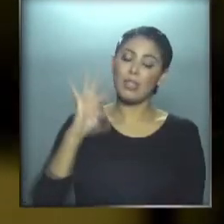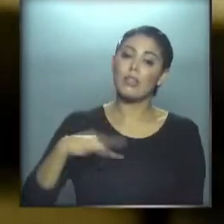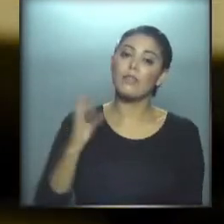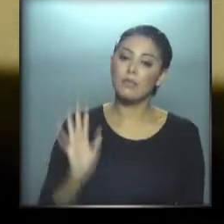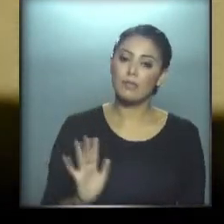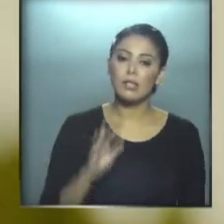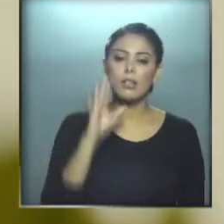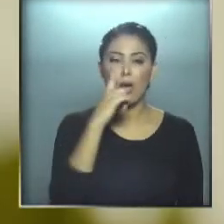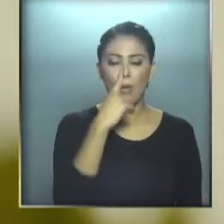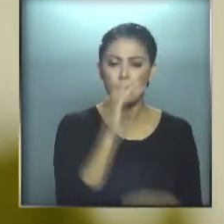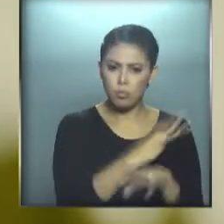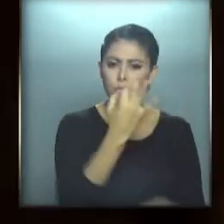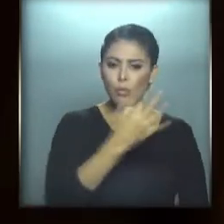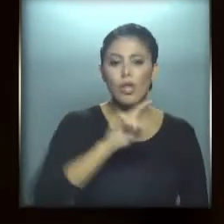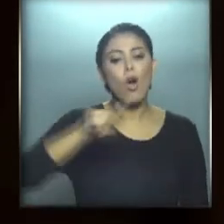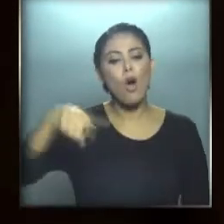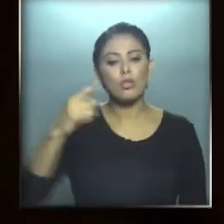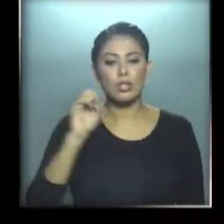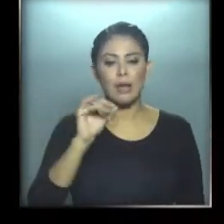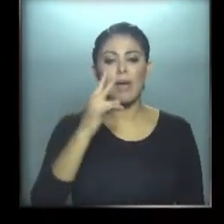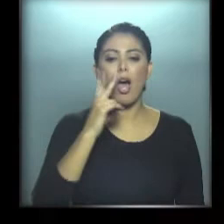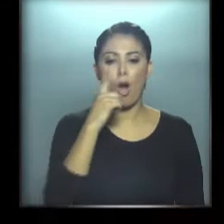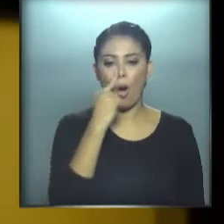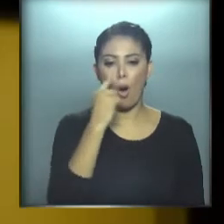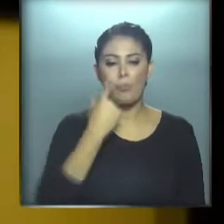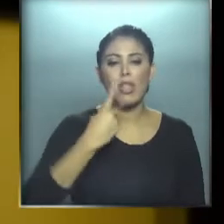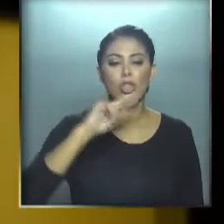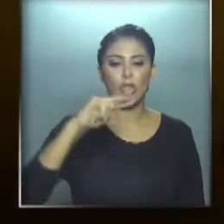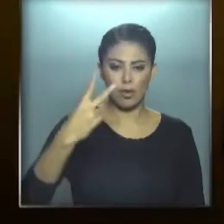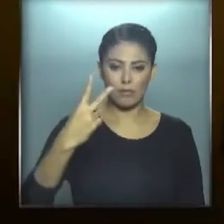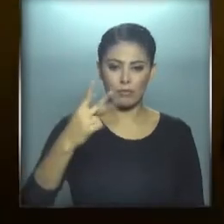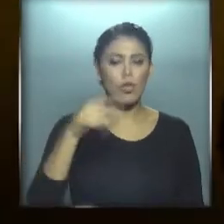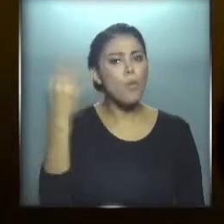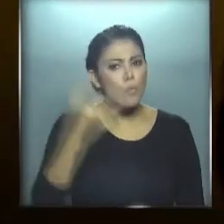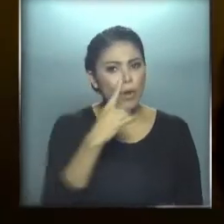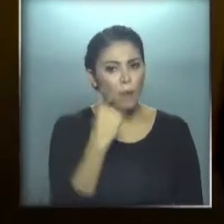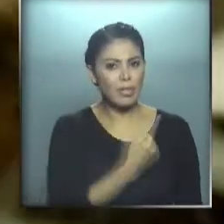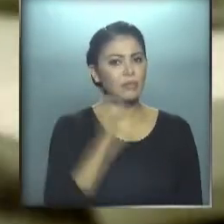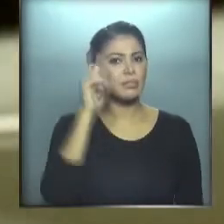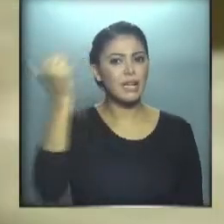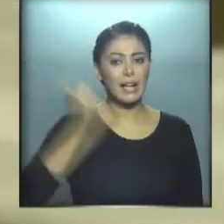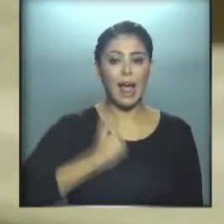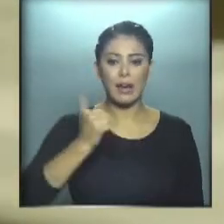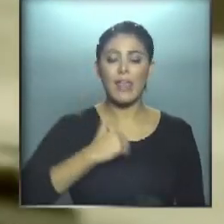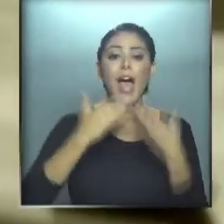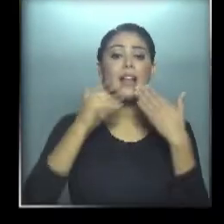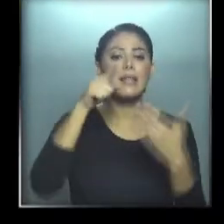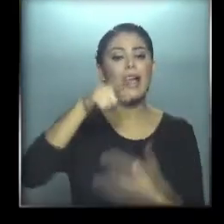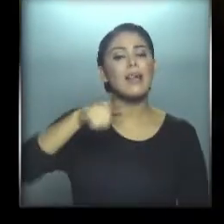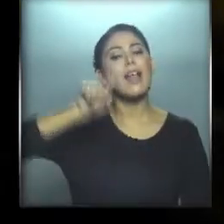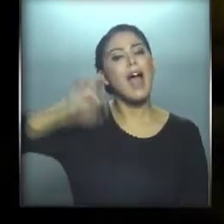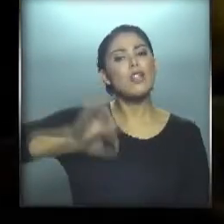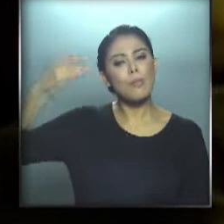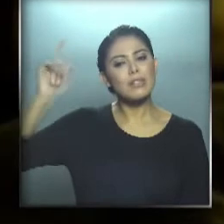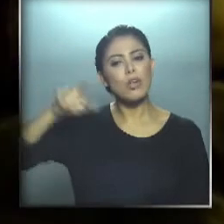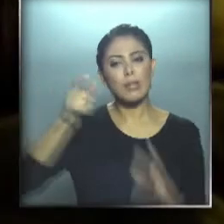buena actuación de Pablo Cedrón. El hombre duplicado nos llama ahora, una película de Denis Villeneuve, muy buen director canadiense al cual le debemos el año pasado una gran